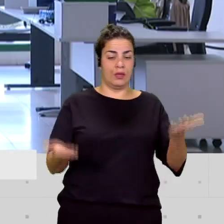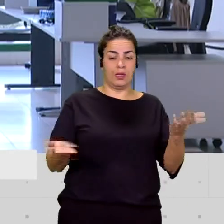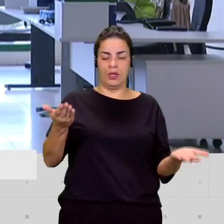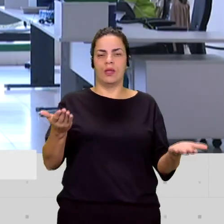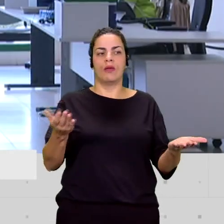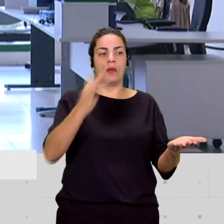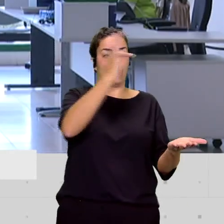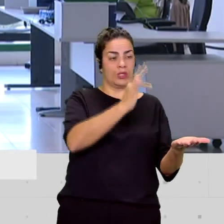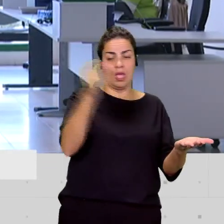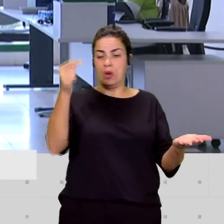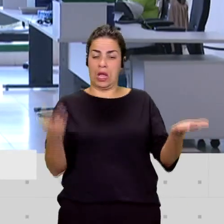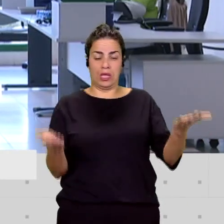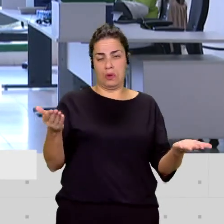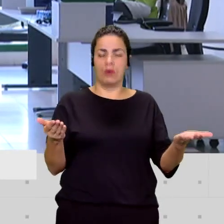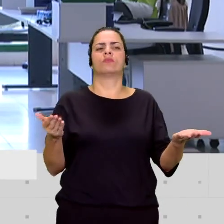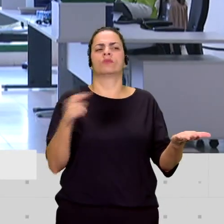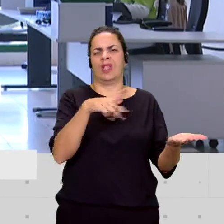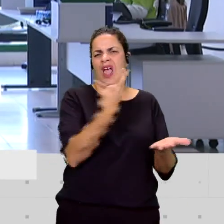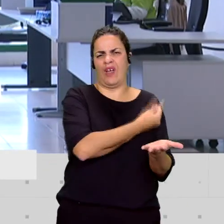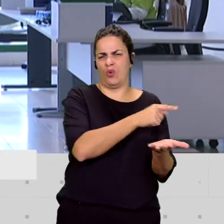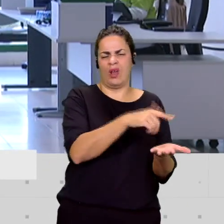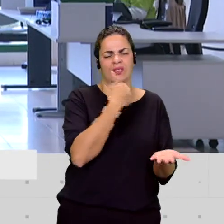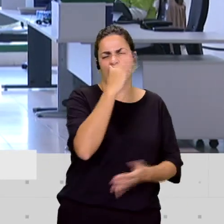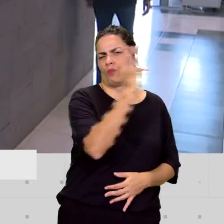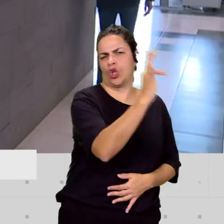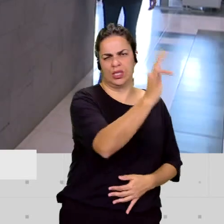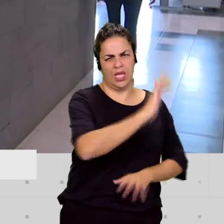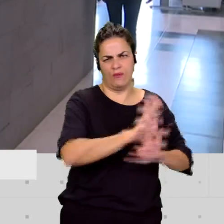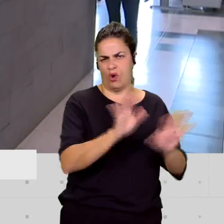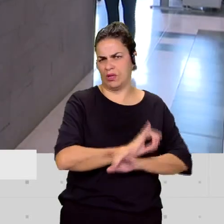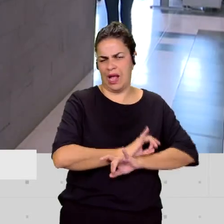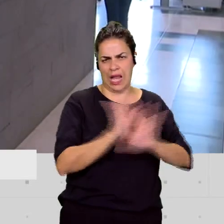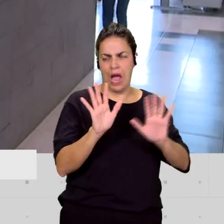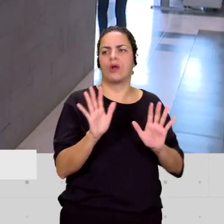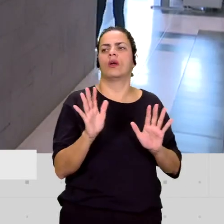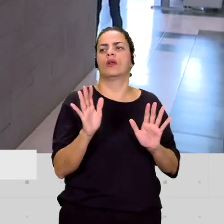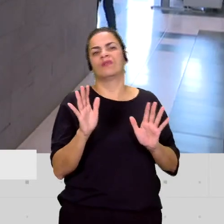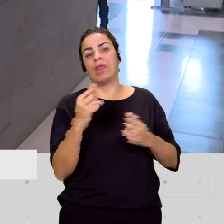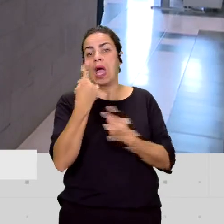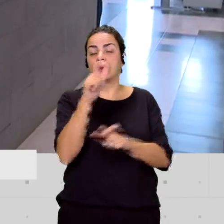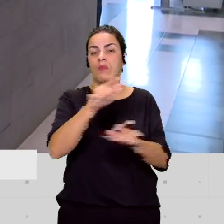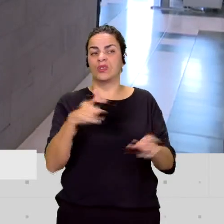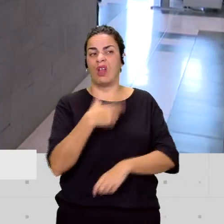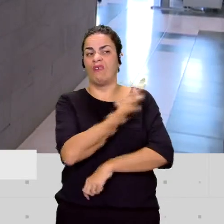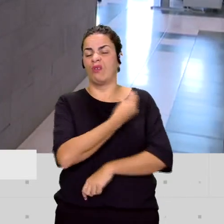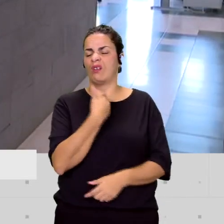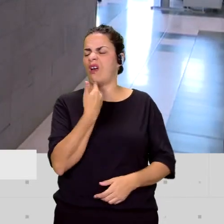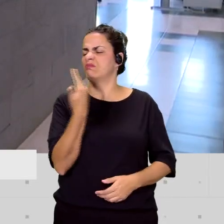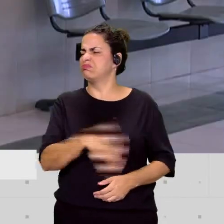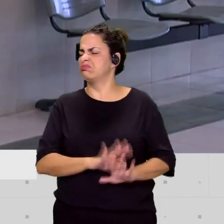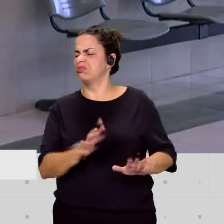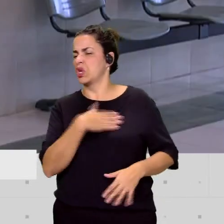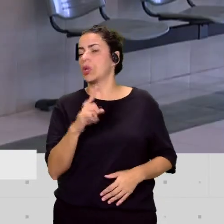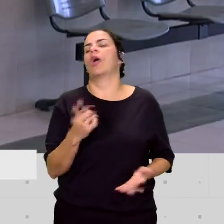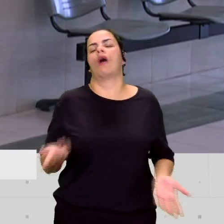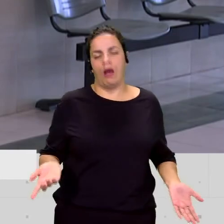que la vacunación es una herramienta totalmente positiva. ¿Hay cierto hastío vacunal? Pues podía ocurrir, ¿no? Ya sabes que durante el COVID nos